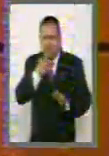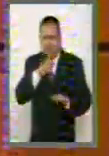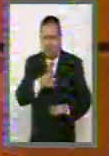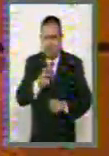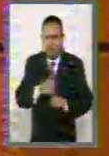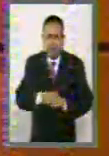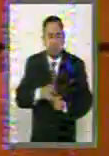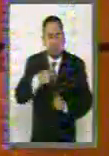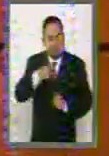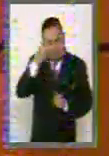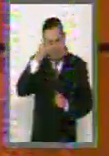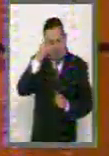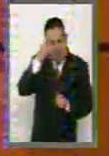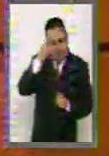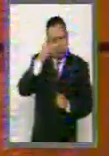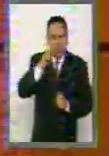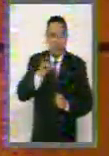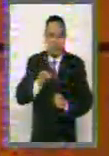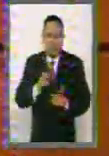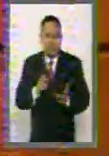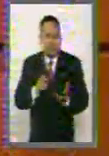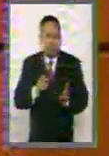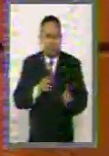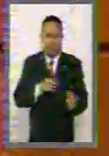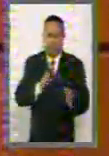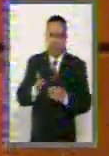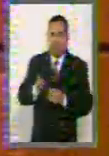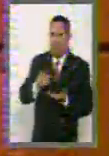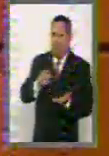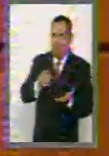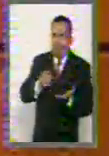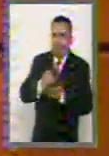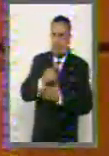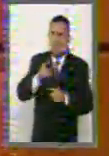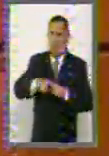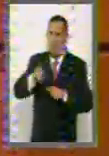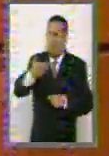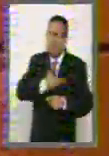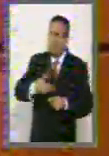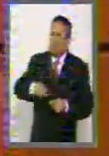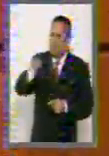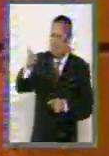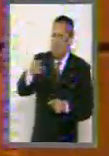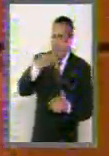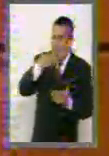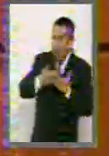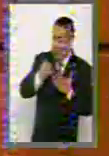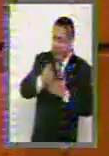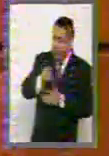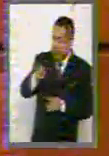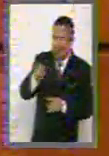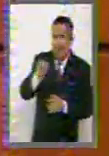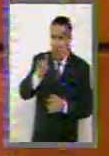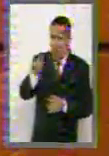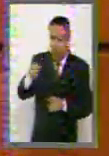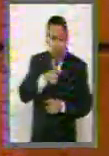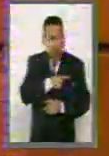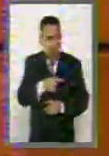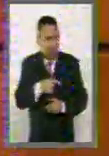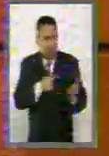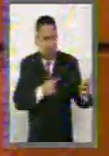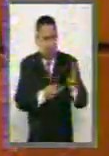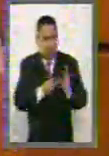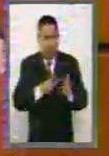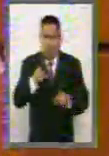pero sí califico la idoneidad de la decisión que toma el presidente de la República al enviar